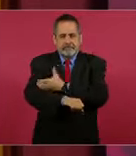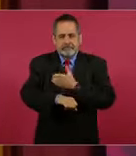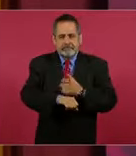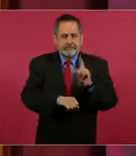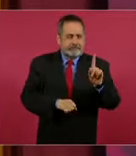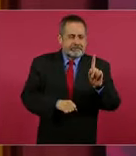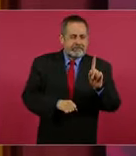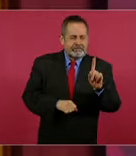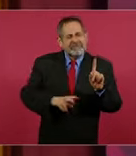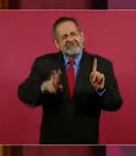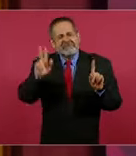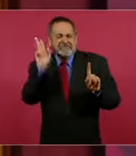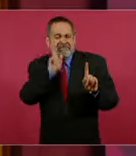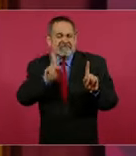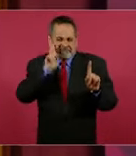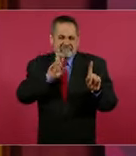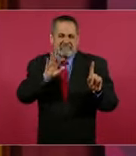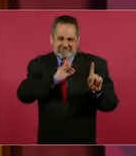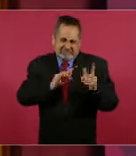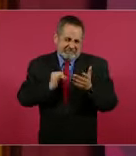una prueba final y decisiva.